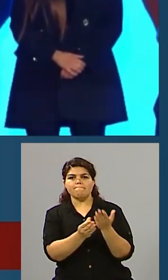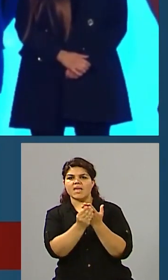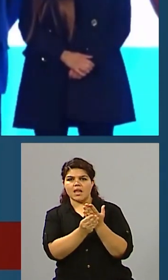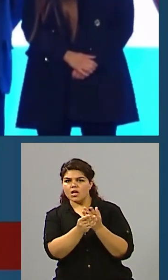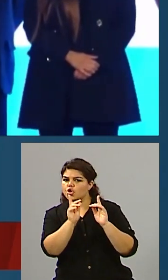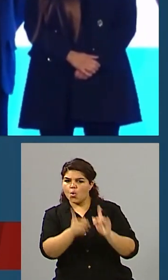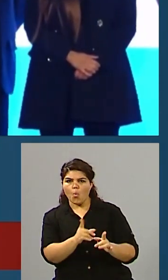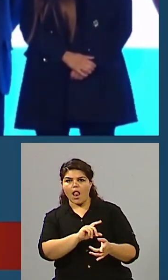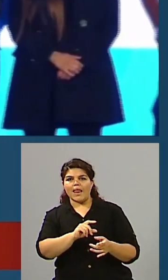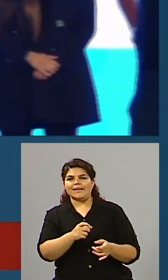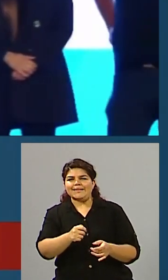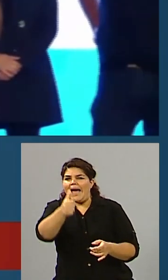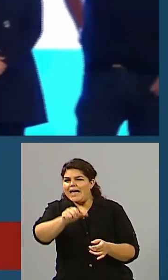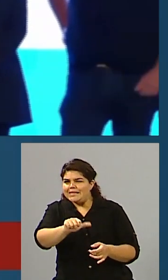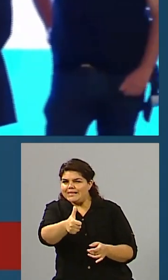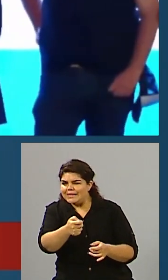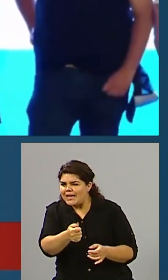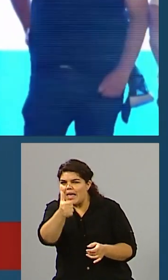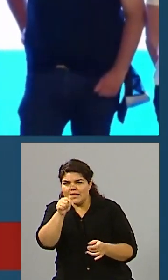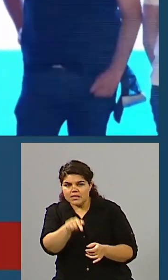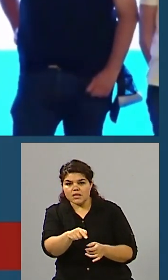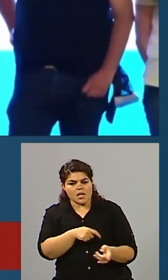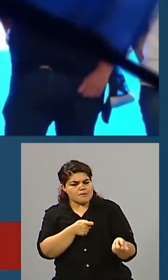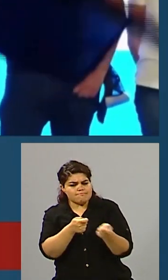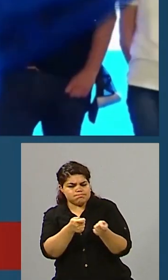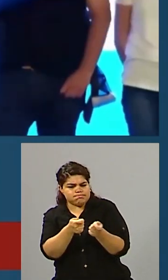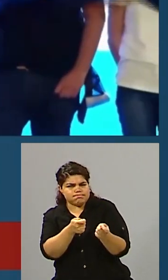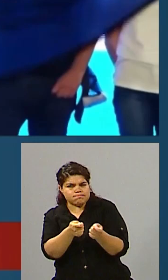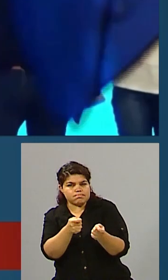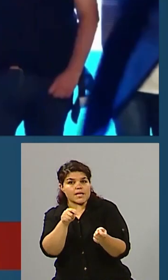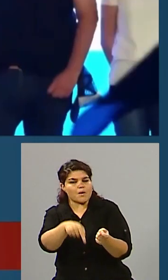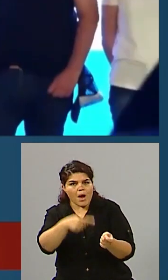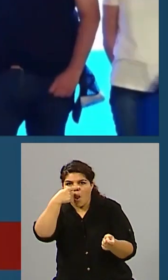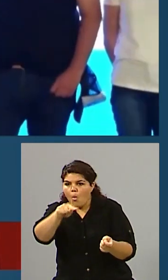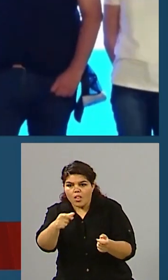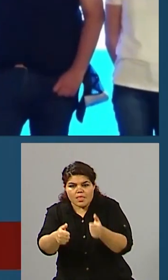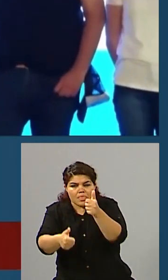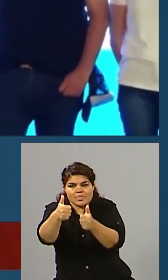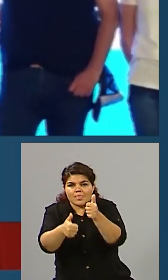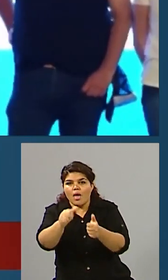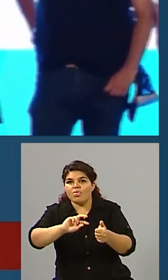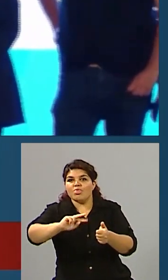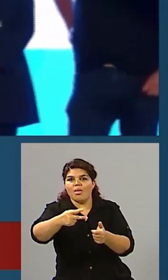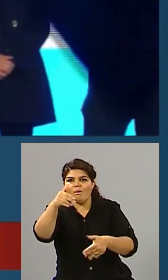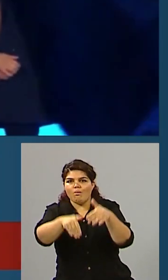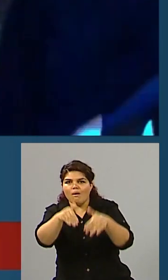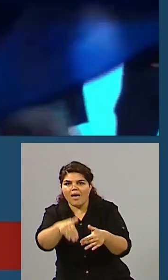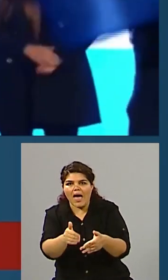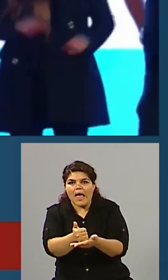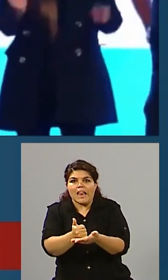en términos competitivos y que incluso logró llegar hasta la última instancia del balotaje, me parece que